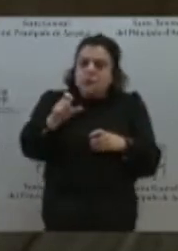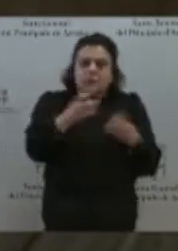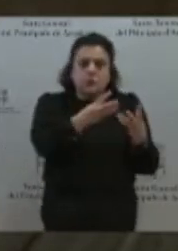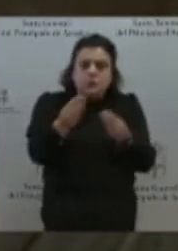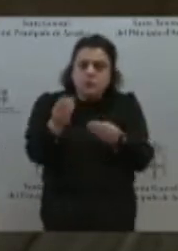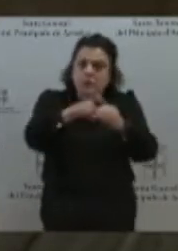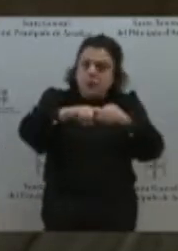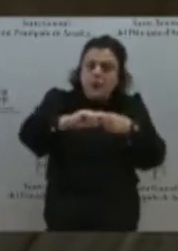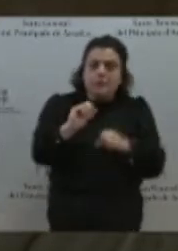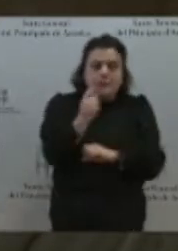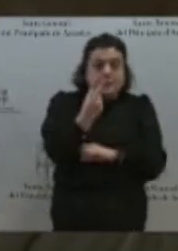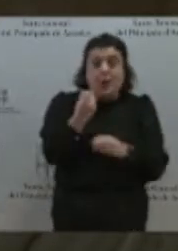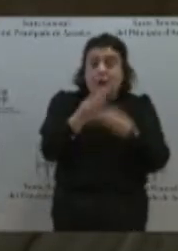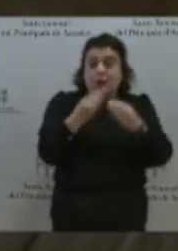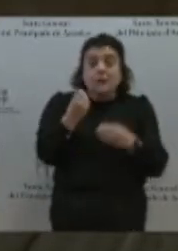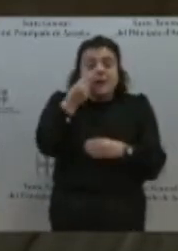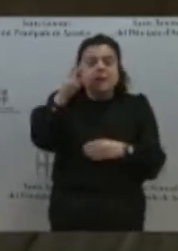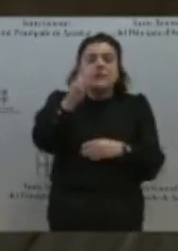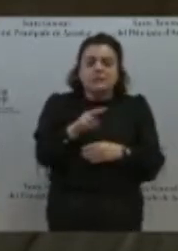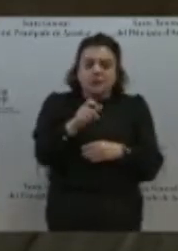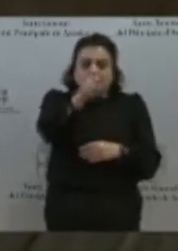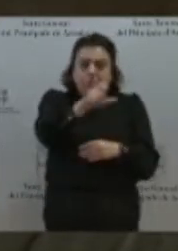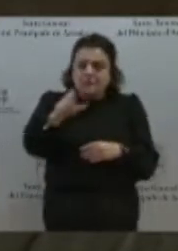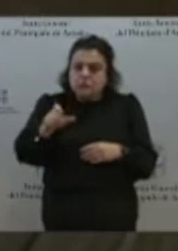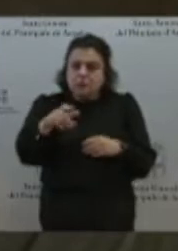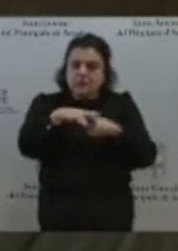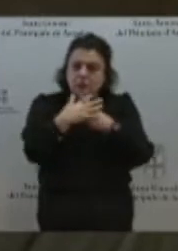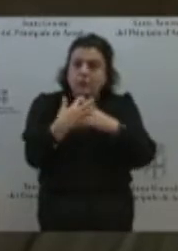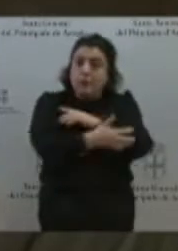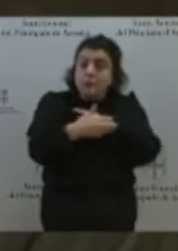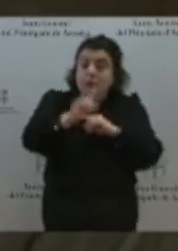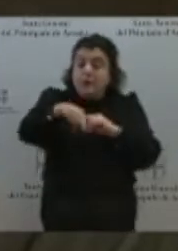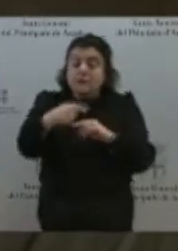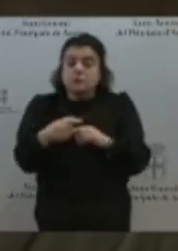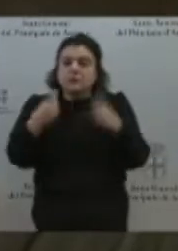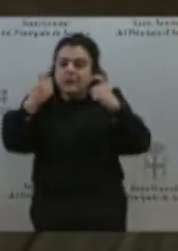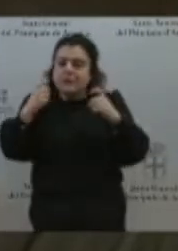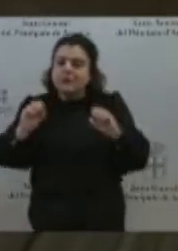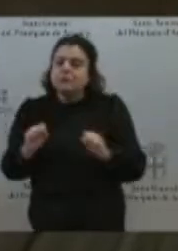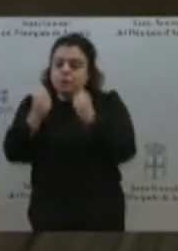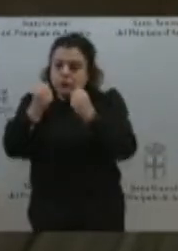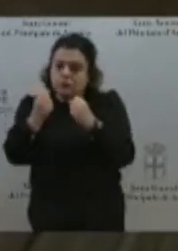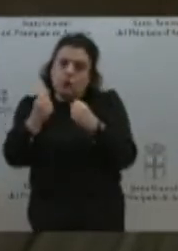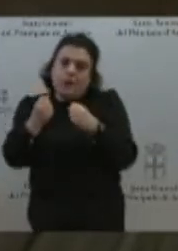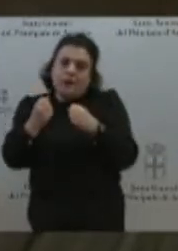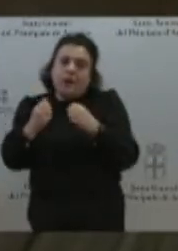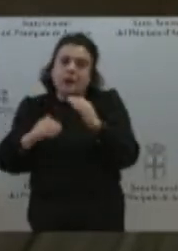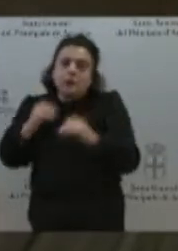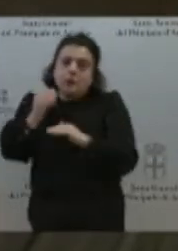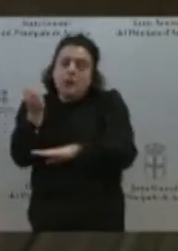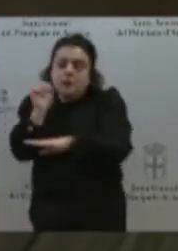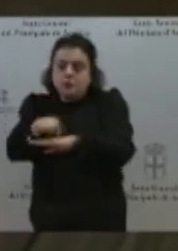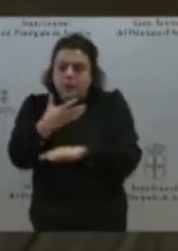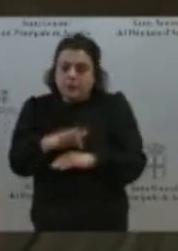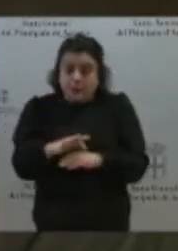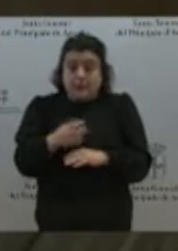situación de riesgo de pobreza y, después, ayudarlos a superarla. Señoría, usted y yo podemos estar en ocasiones en desacuerdo en estrategias